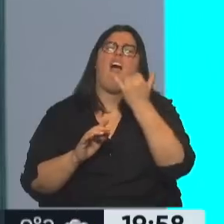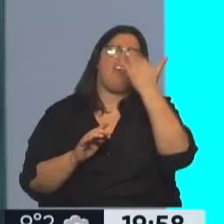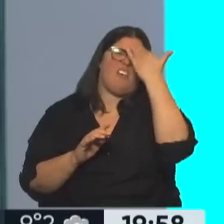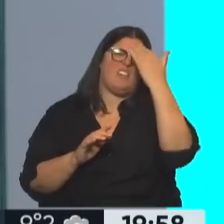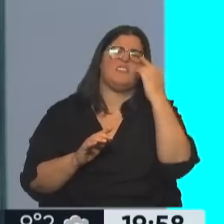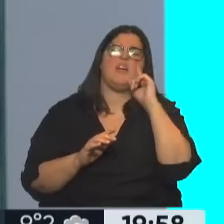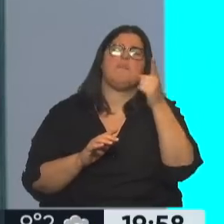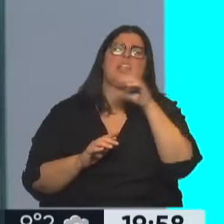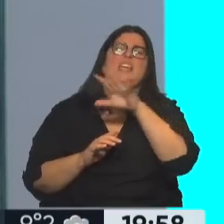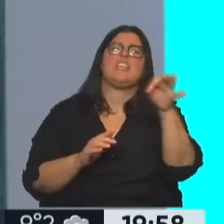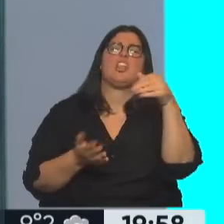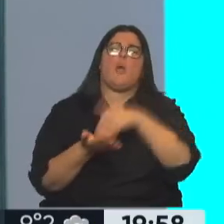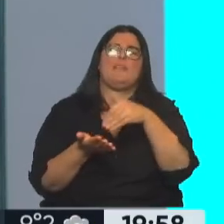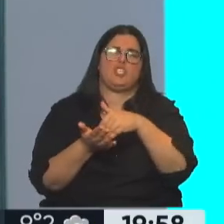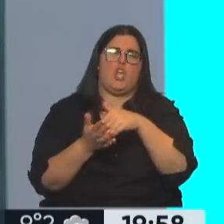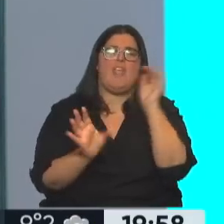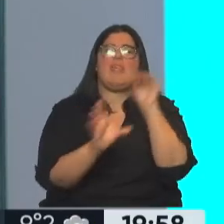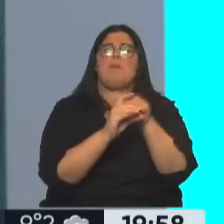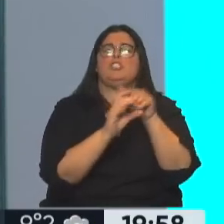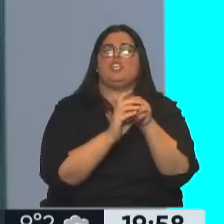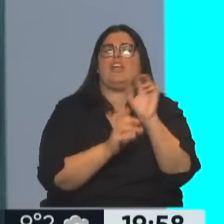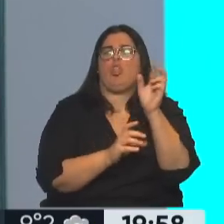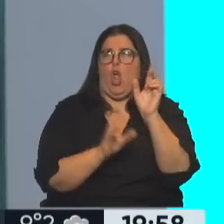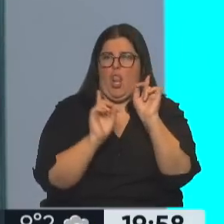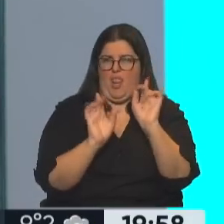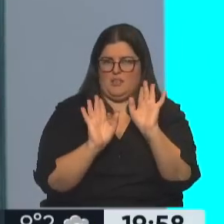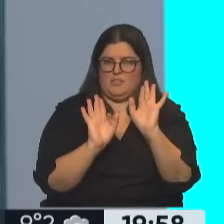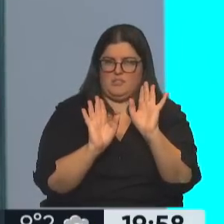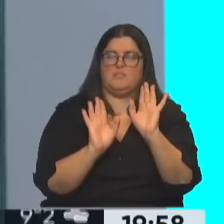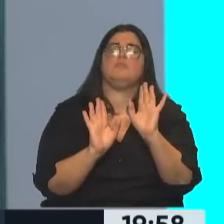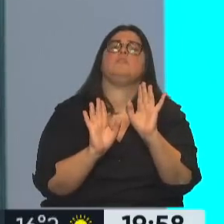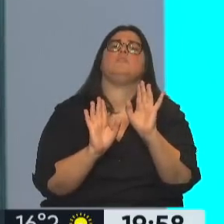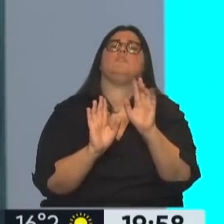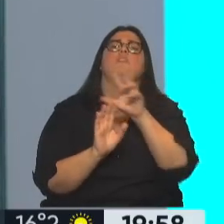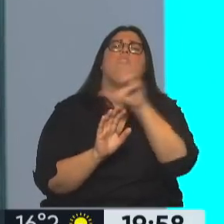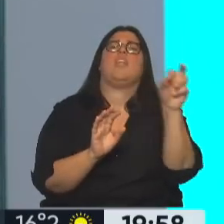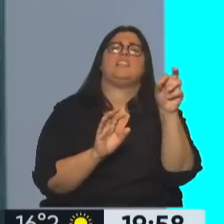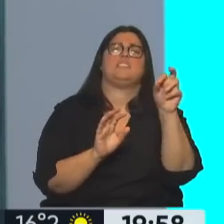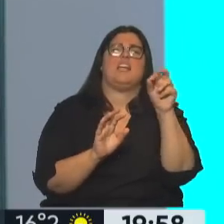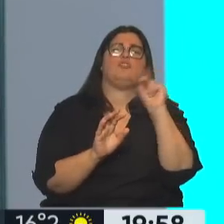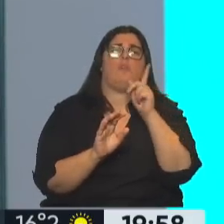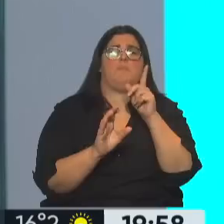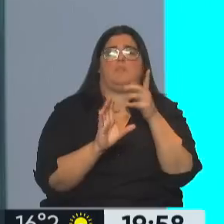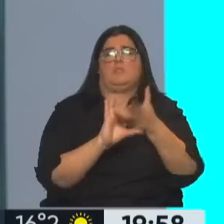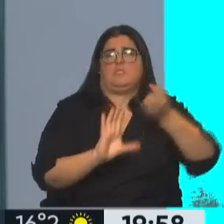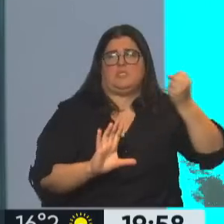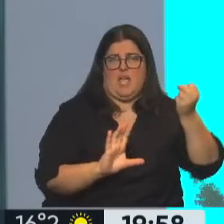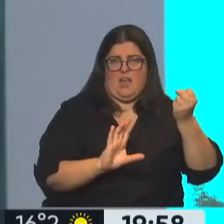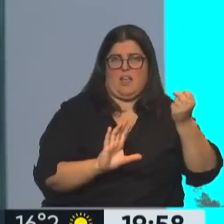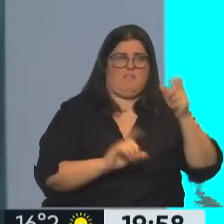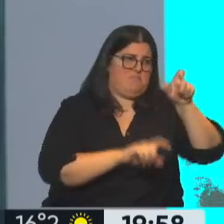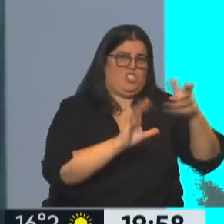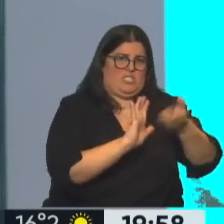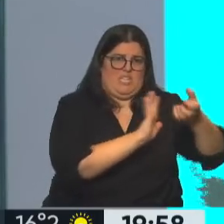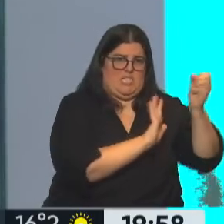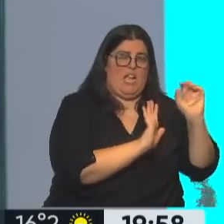15.500 millones de dólares de depósitos en dólares, estoy hablando, y solo se fueron 300. Digo solo porque después